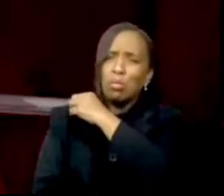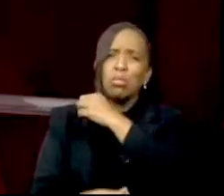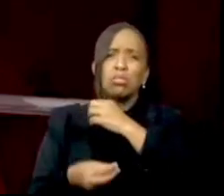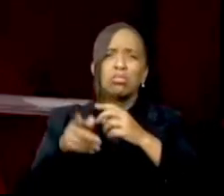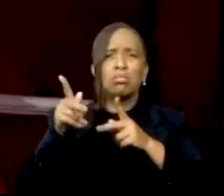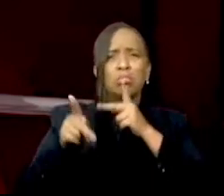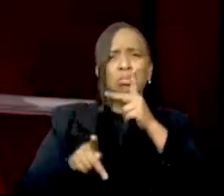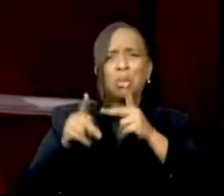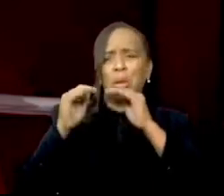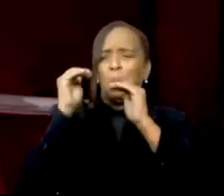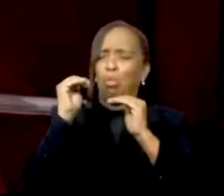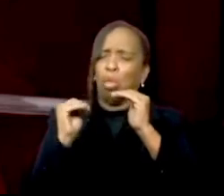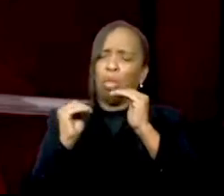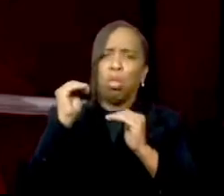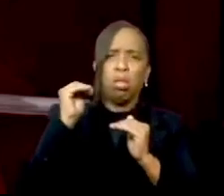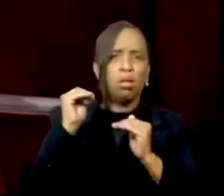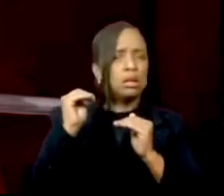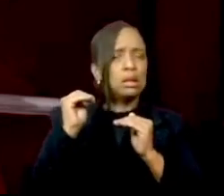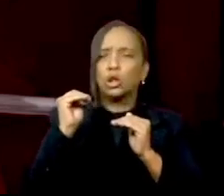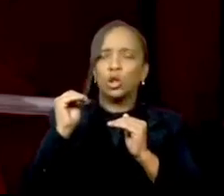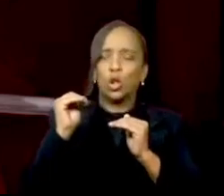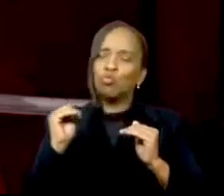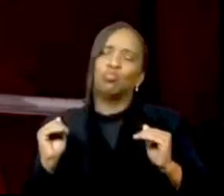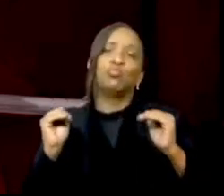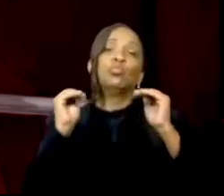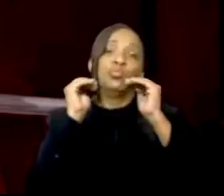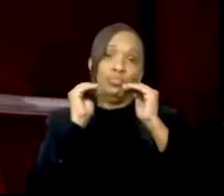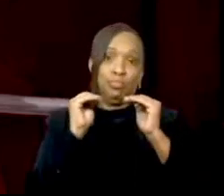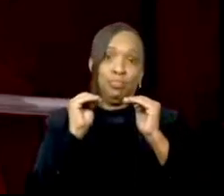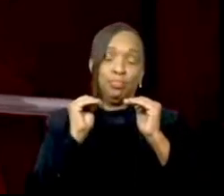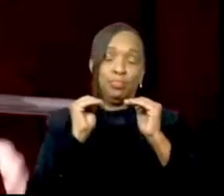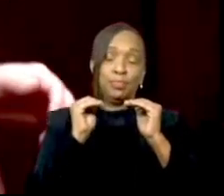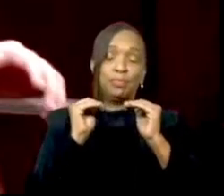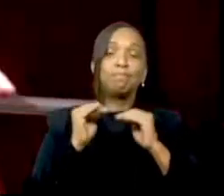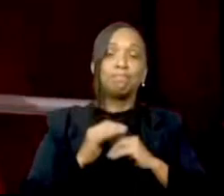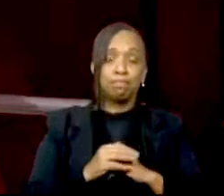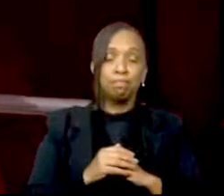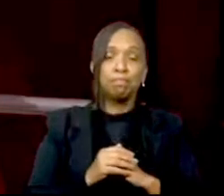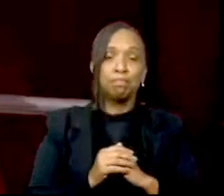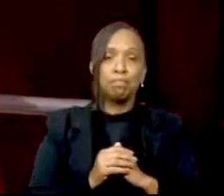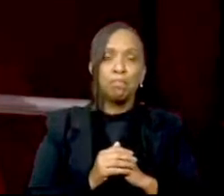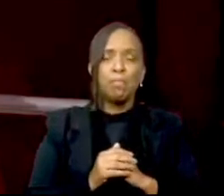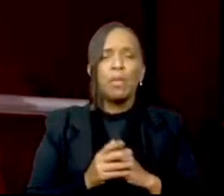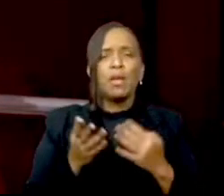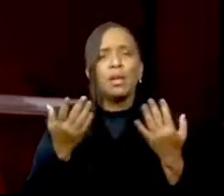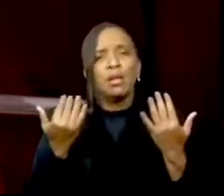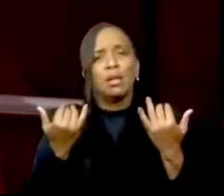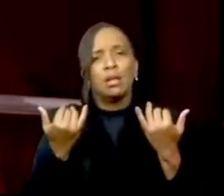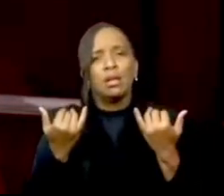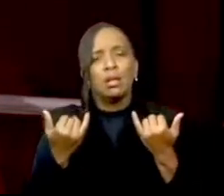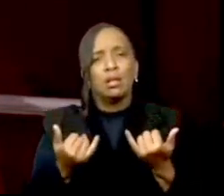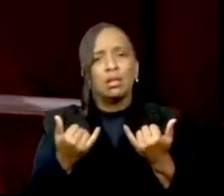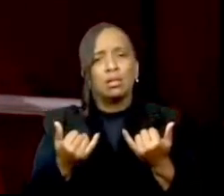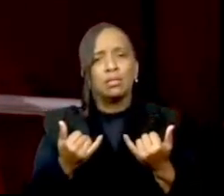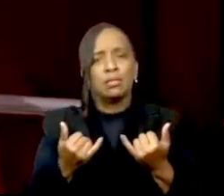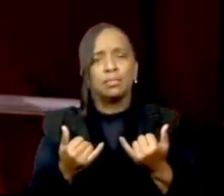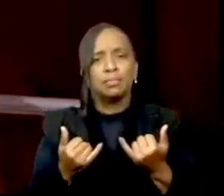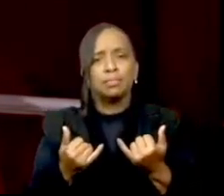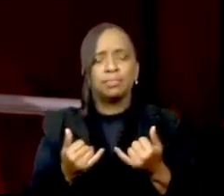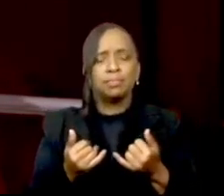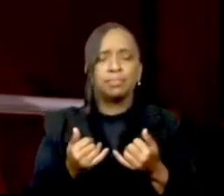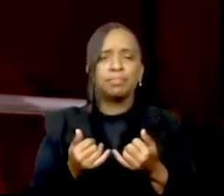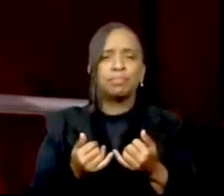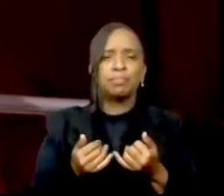hoy en este momento estamos pidiendo que se